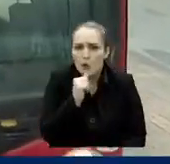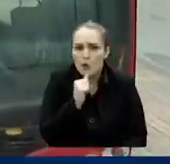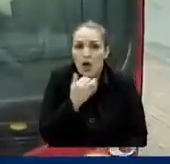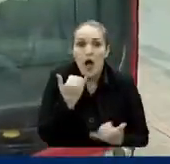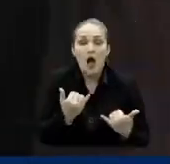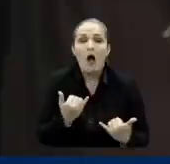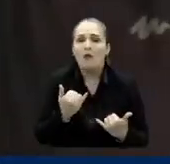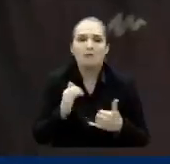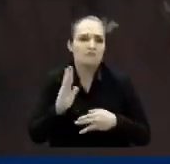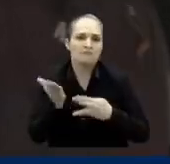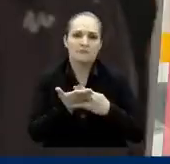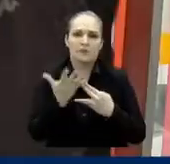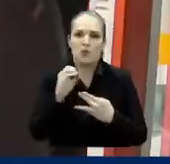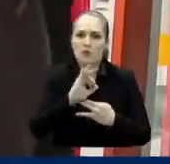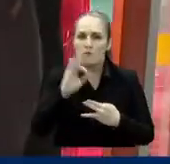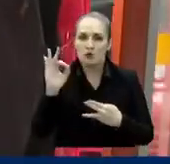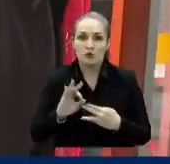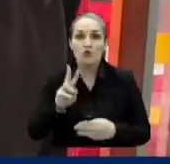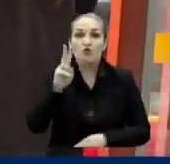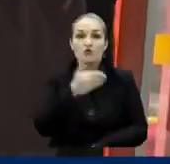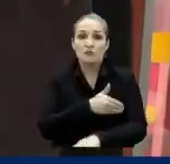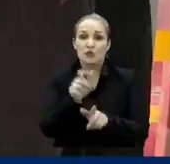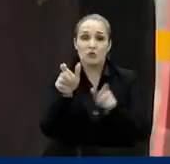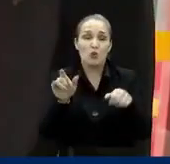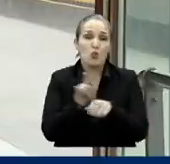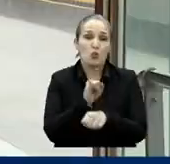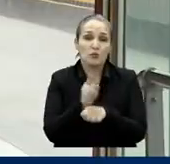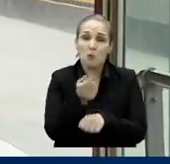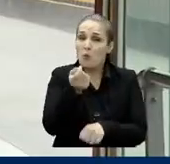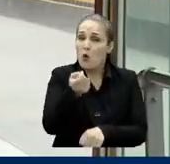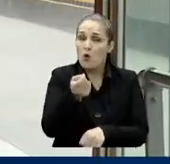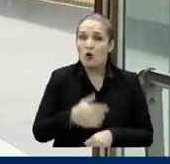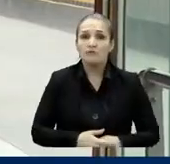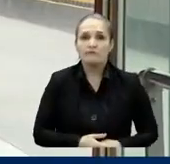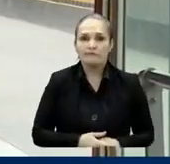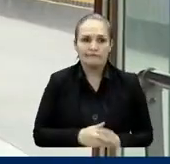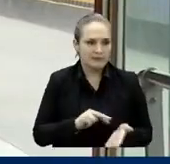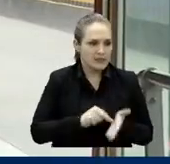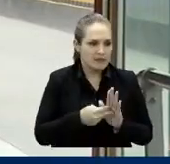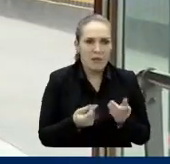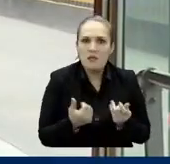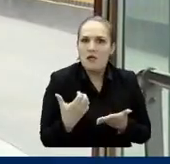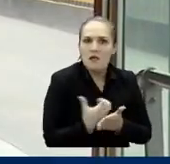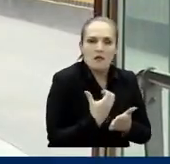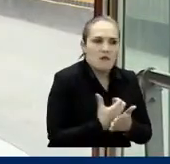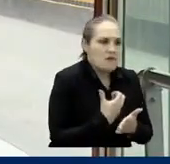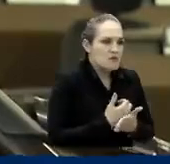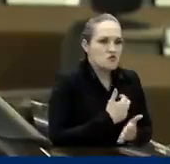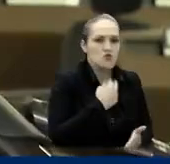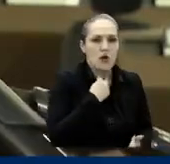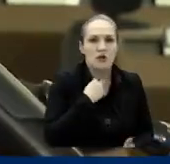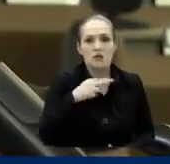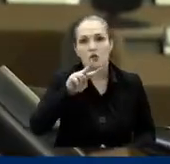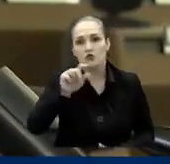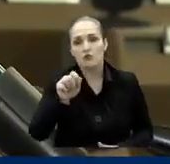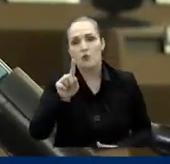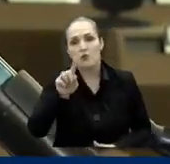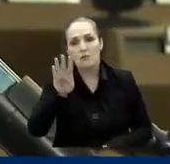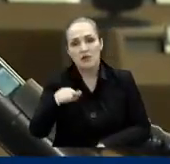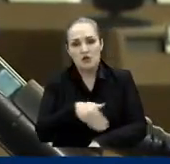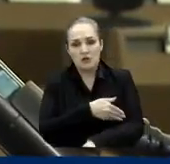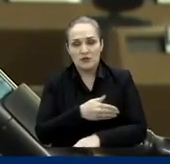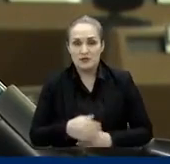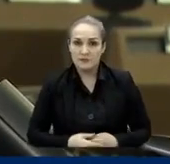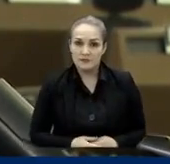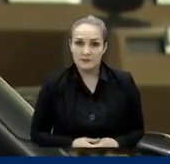al 50% y mueve a 2 millones de usuarios. El déficit es de 2,1 billones de pesos. Llevó al